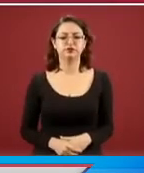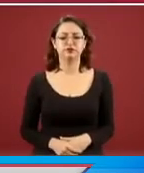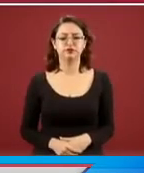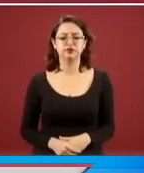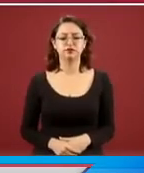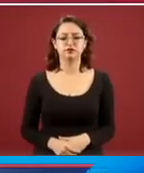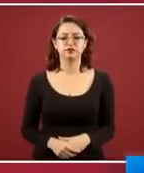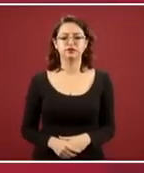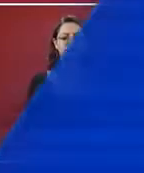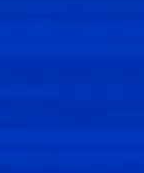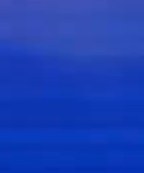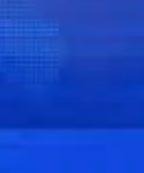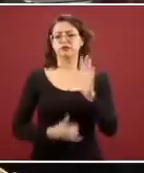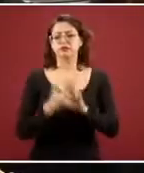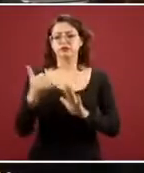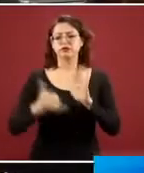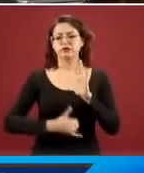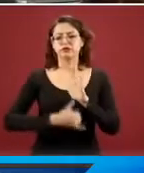telefonía e Internet.